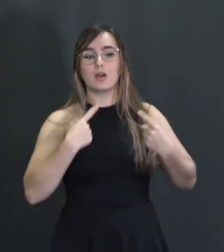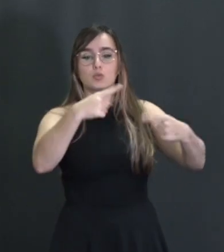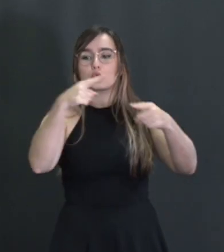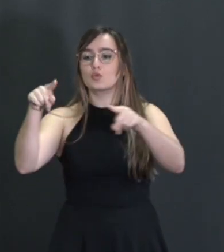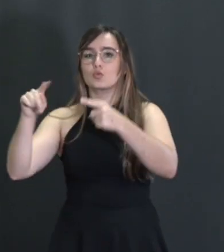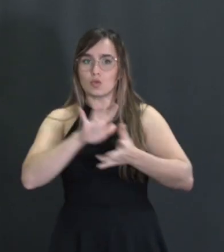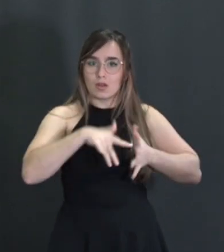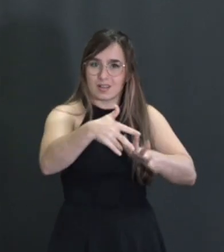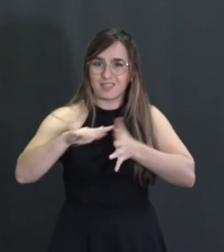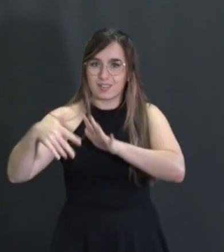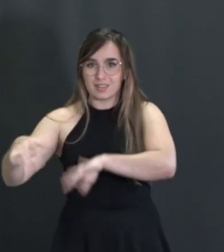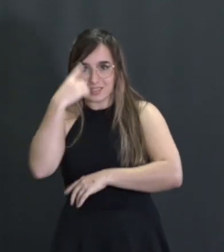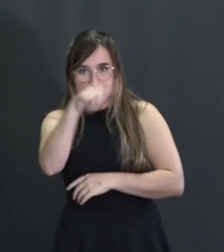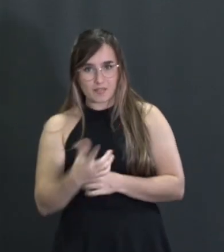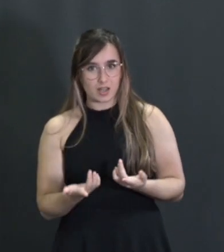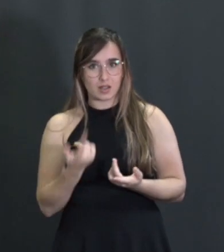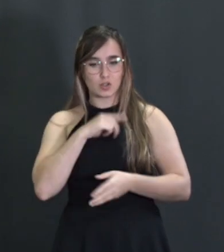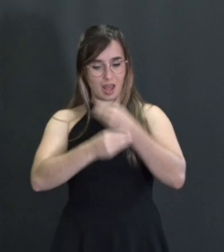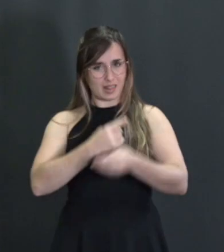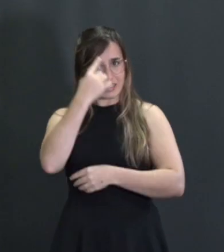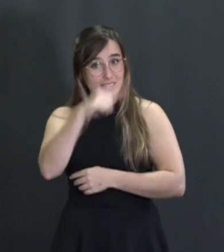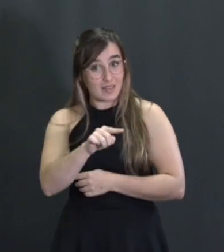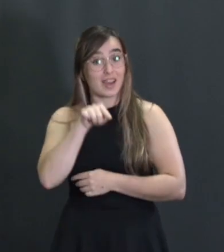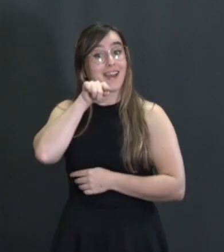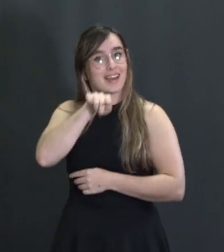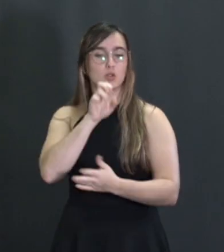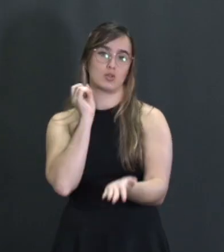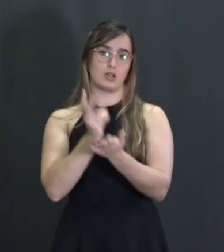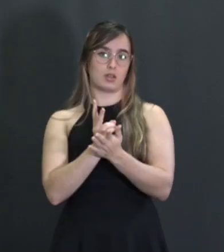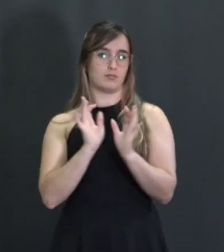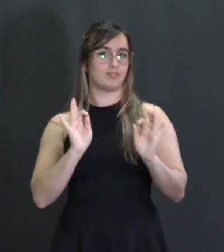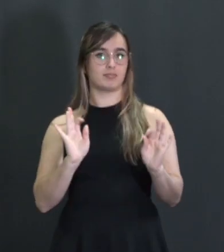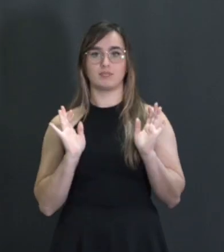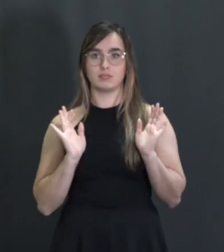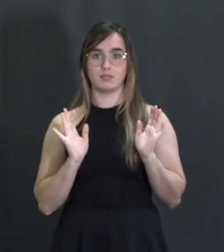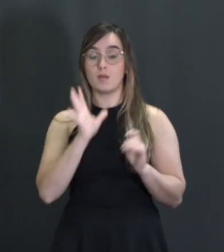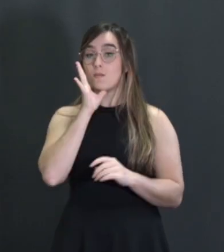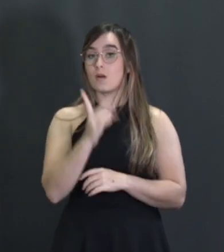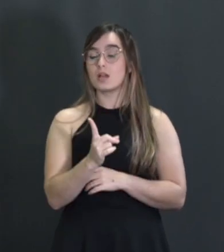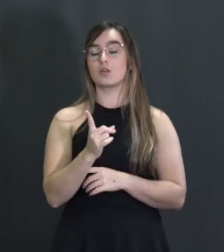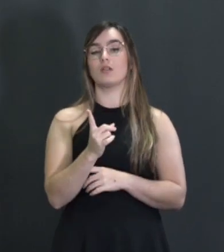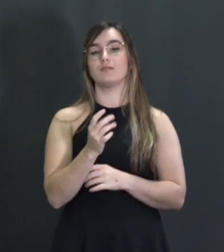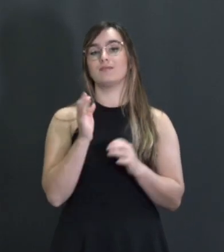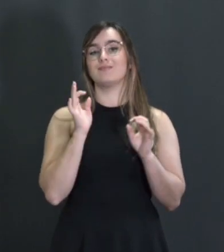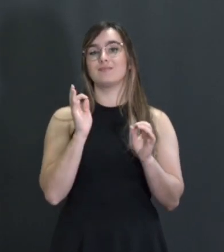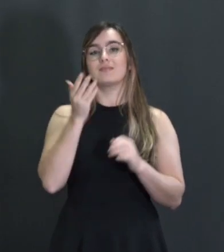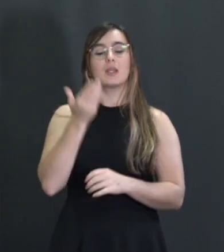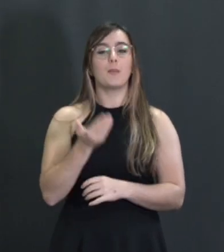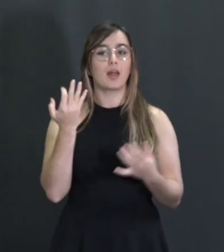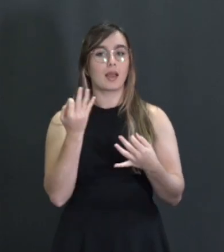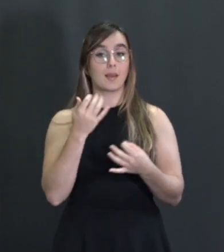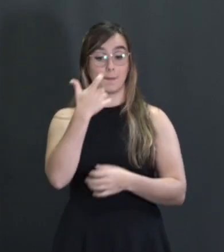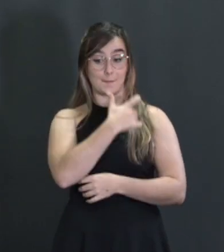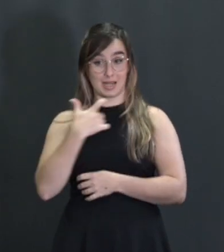Jesús. Sabemos hacerlo. Ese es el reto. Y por eso es importante que las personas que